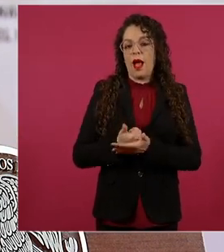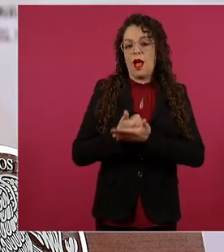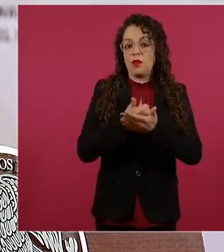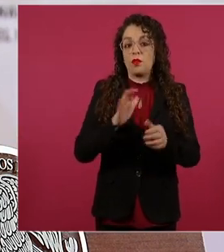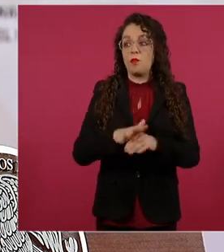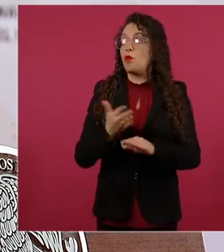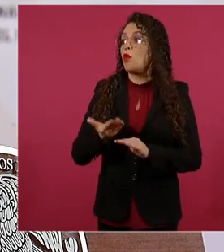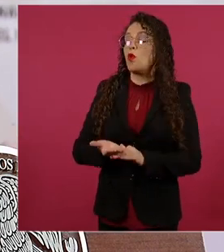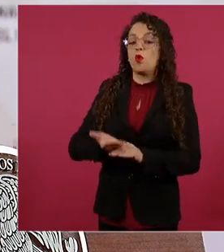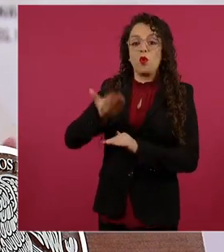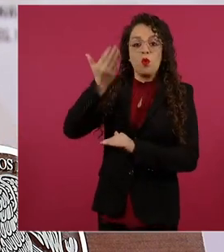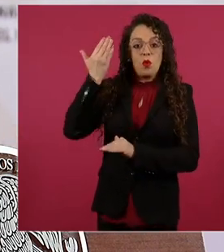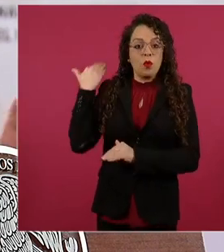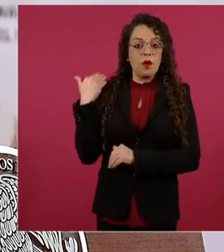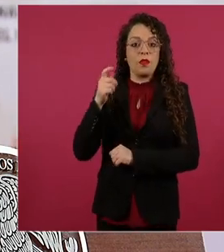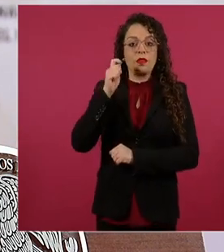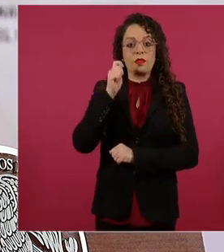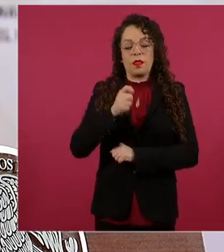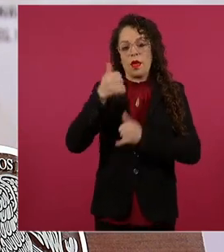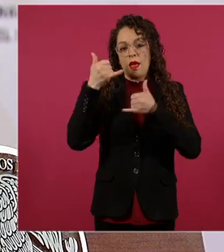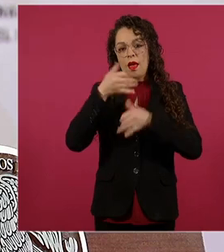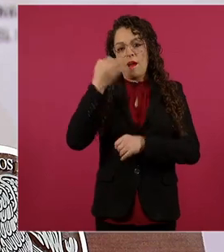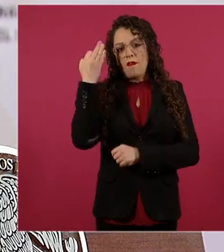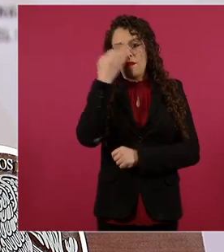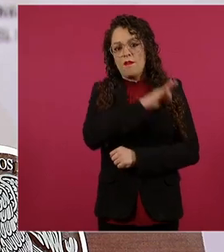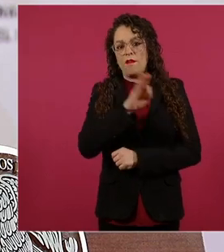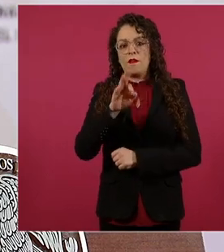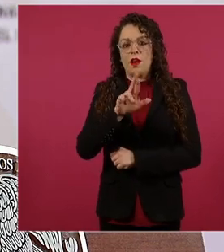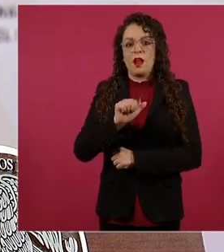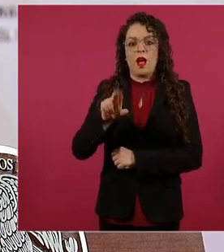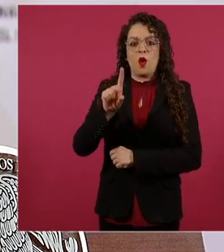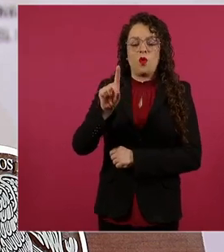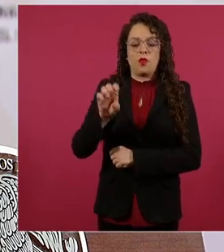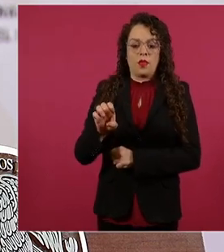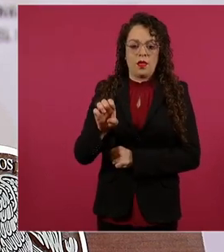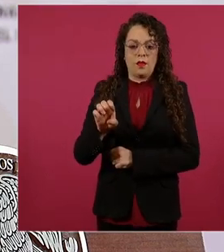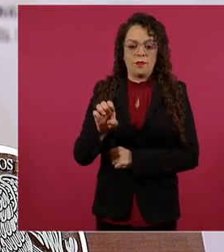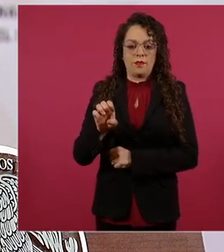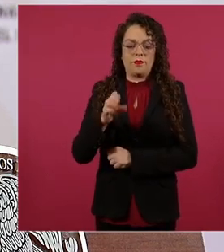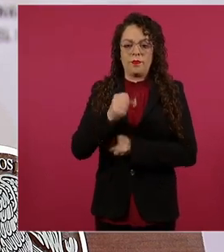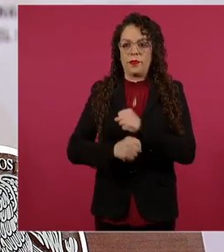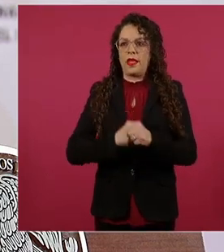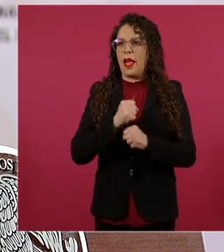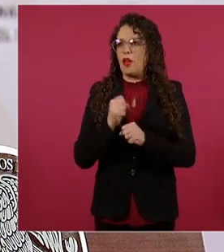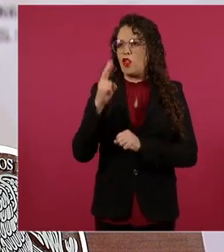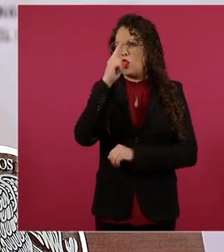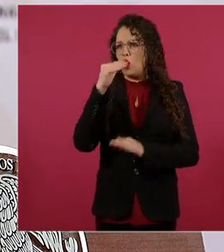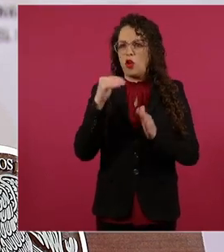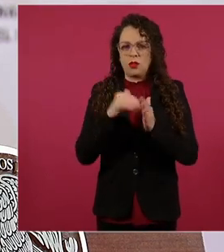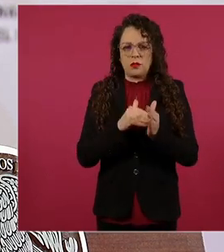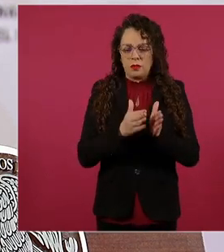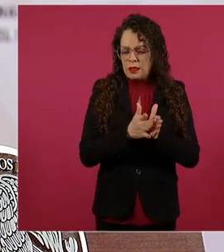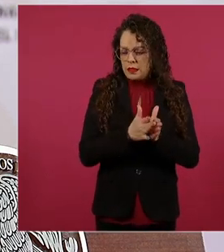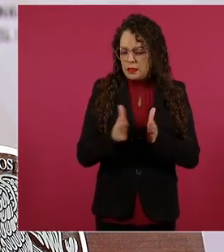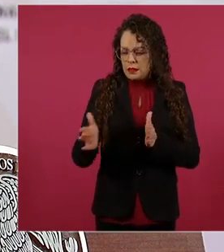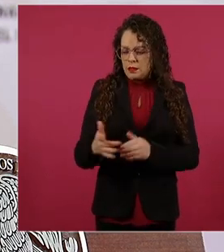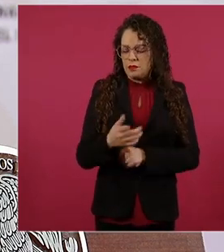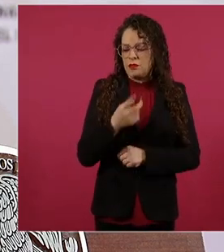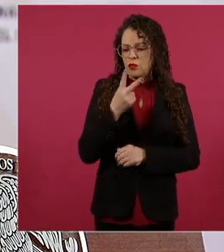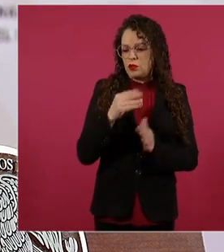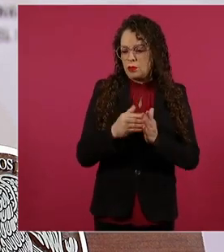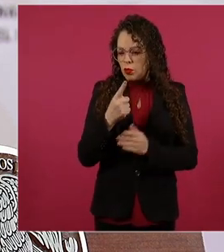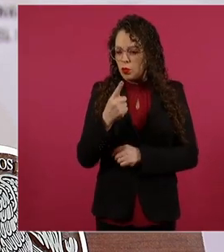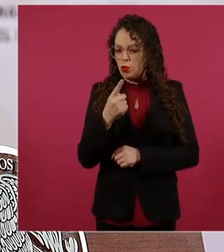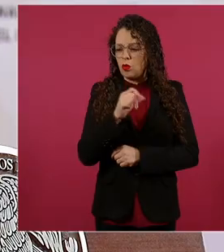realizaron en los primeros cinco, diez años de los dos miles, donde hubo fraudes. Hay gente